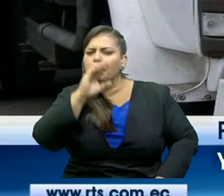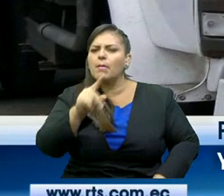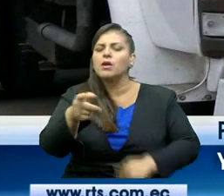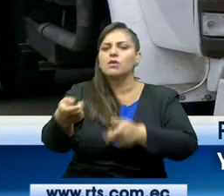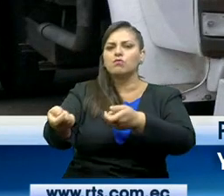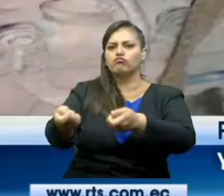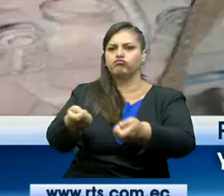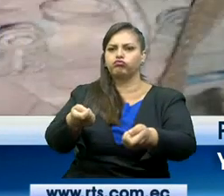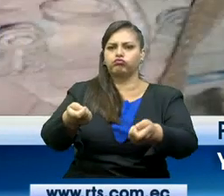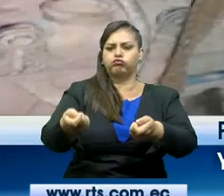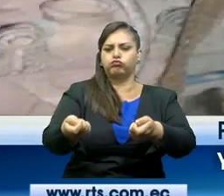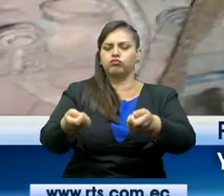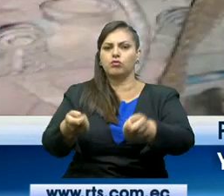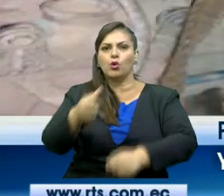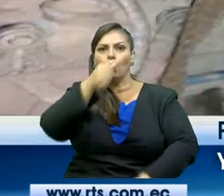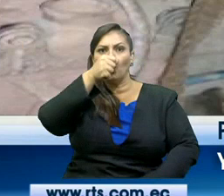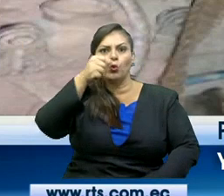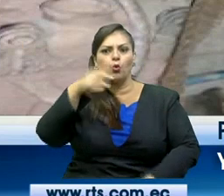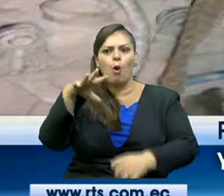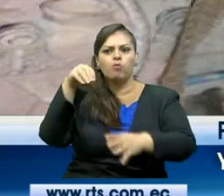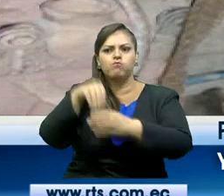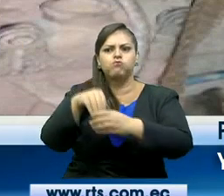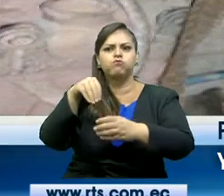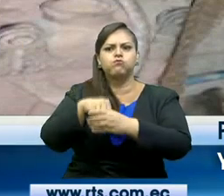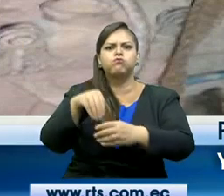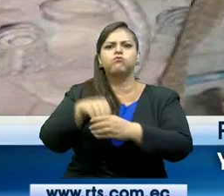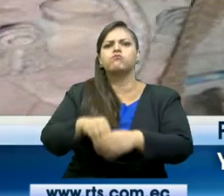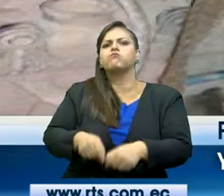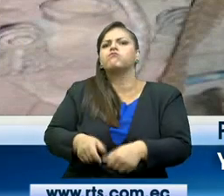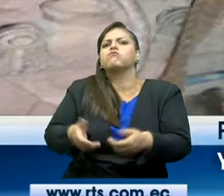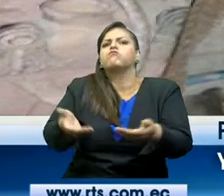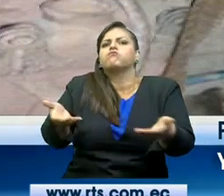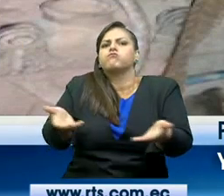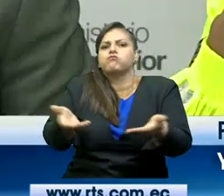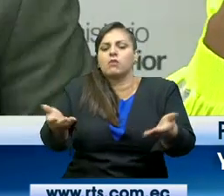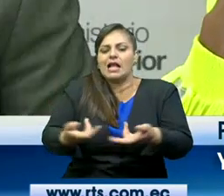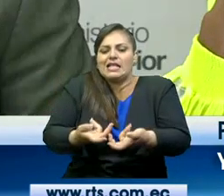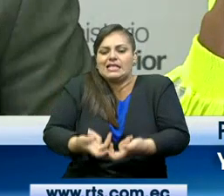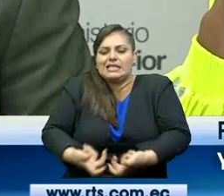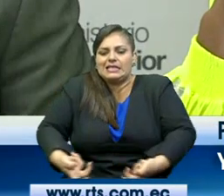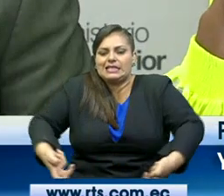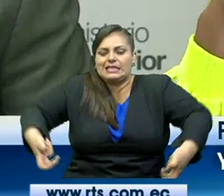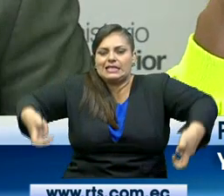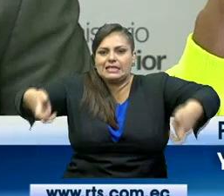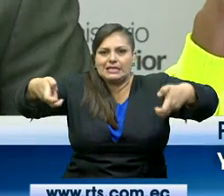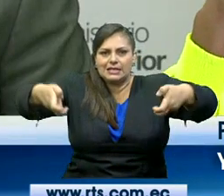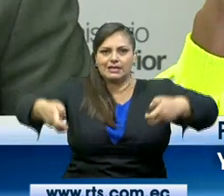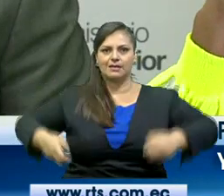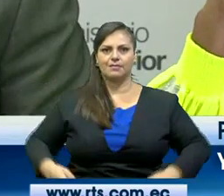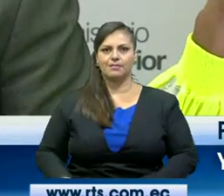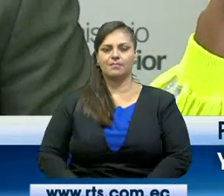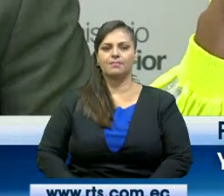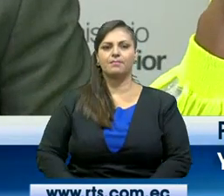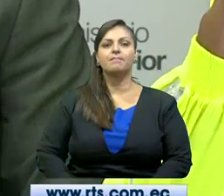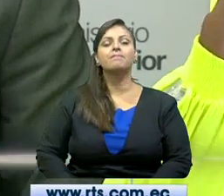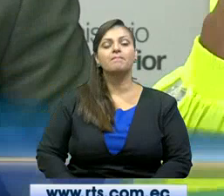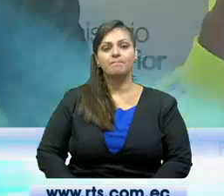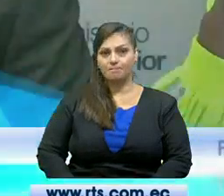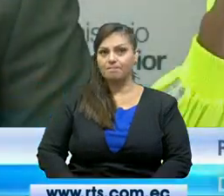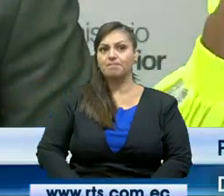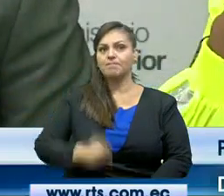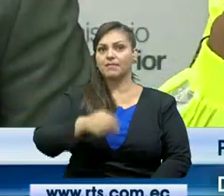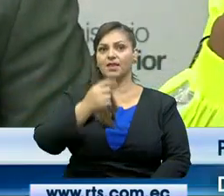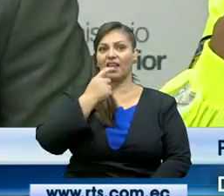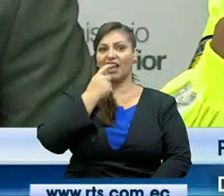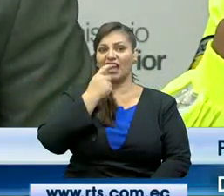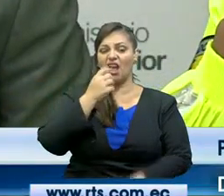transportaba droga. La marihuana iba en el compartimento construido en el chasis. Esta droga iba a ser destinada al consumo interno,